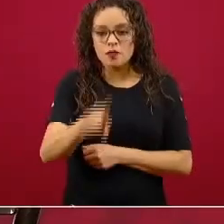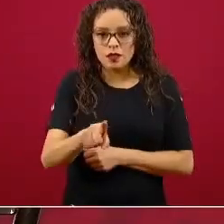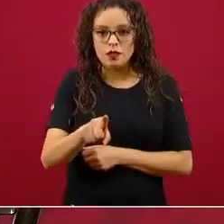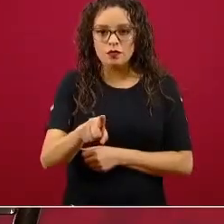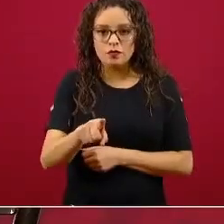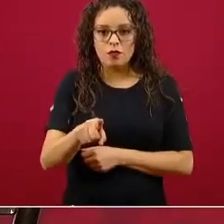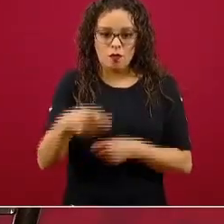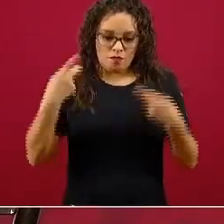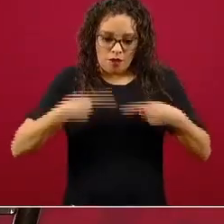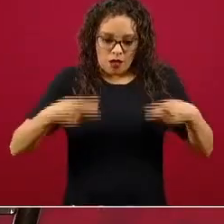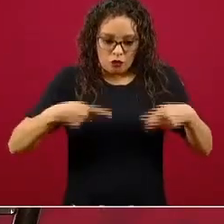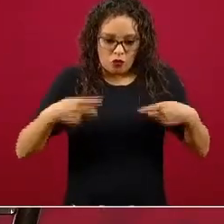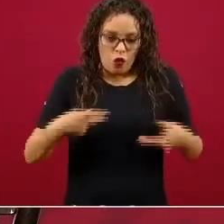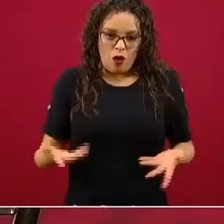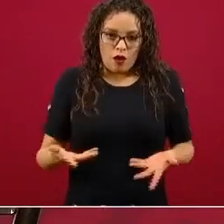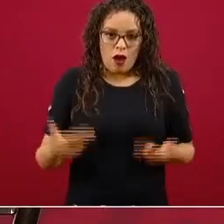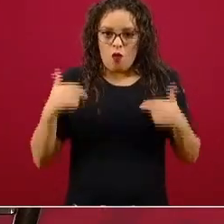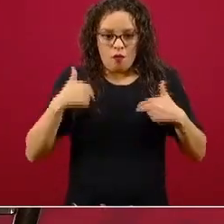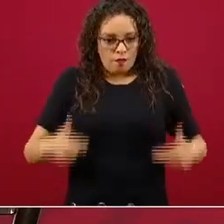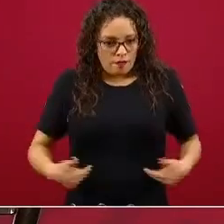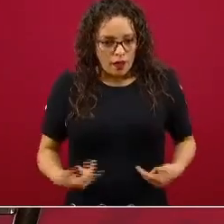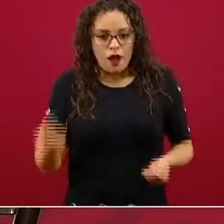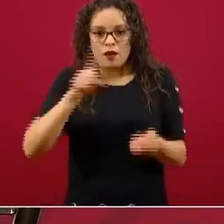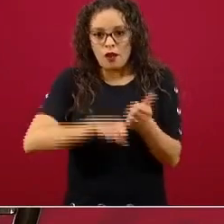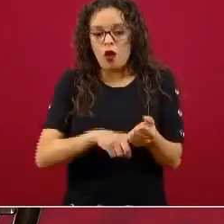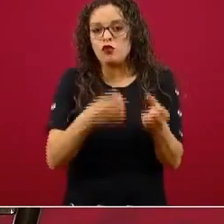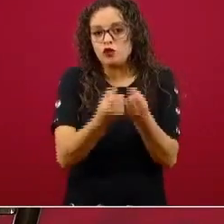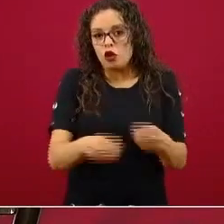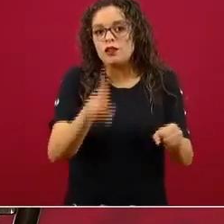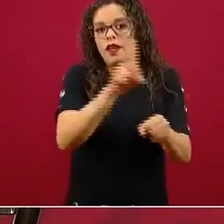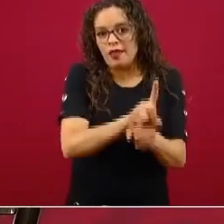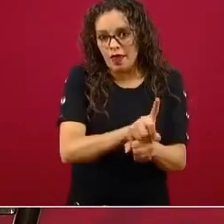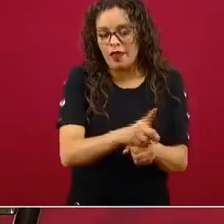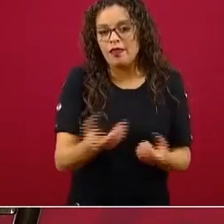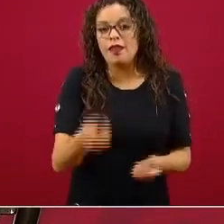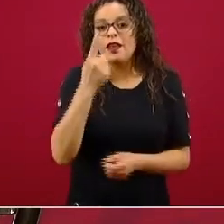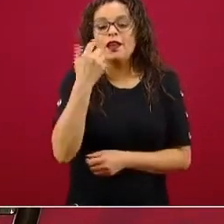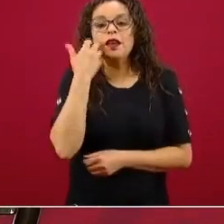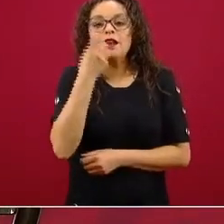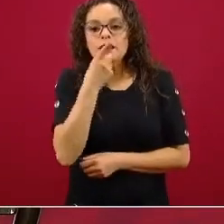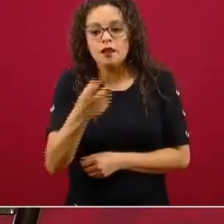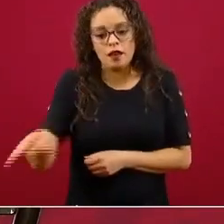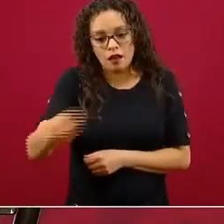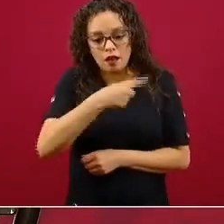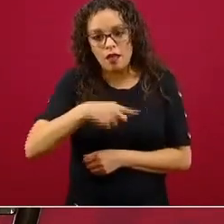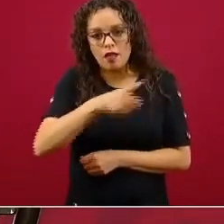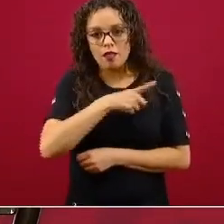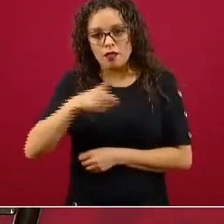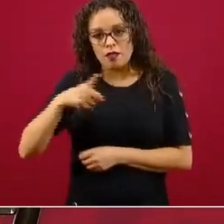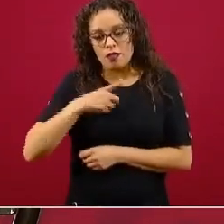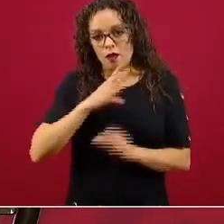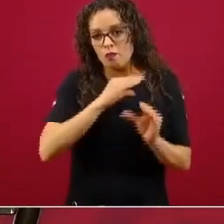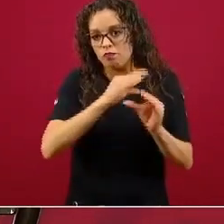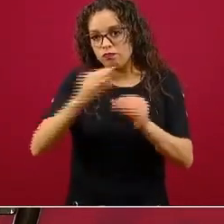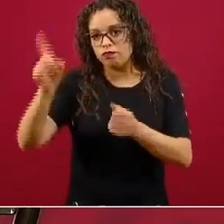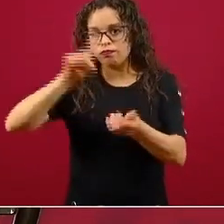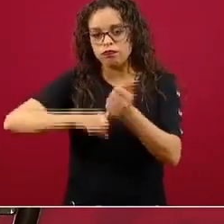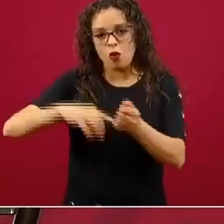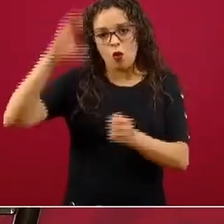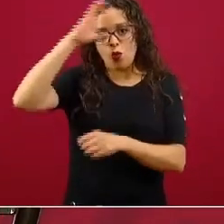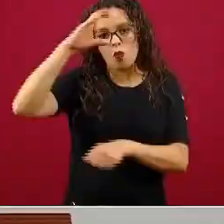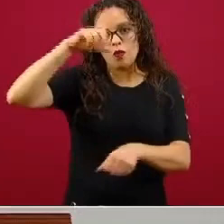una cultura de prevención de enfermedades respiratorias, lavándonos las